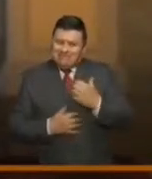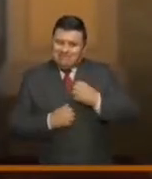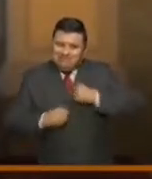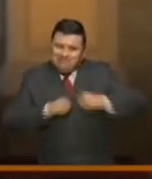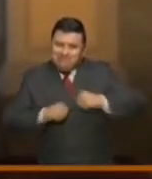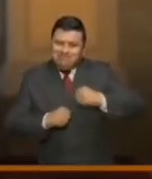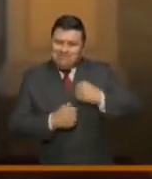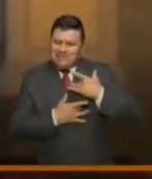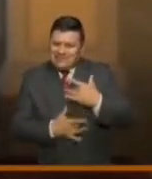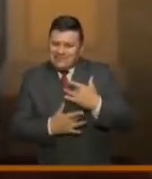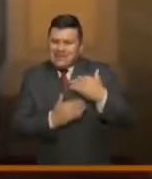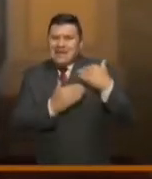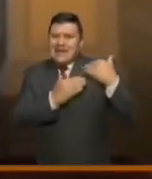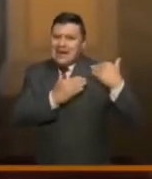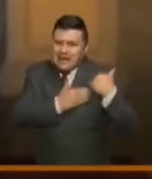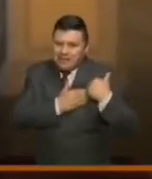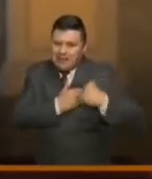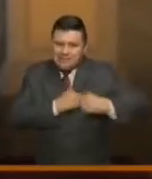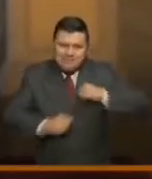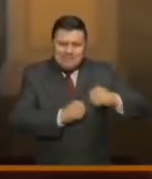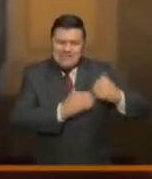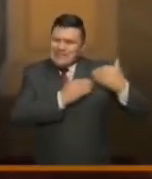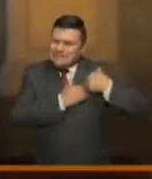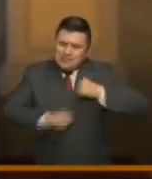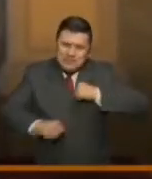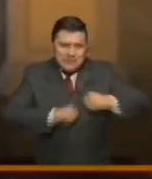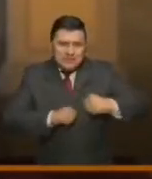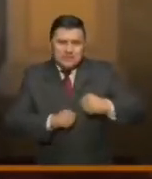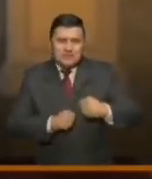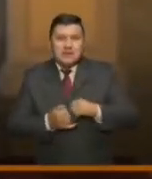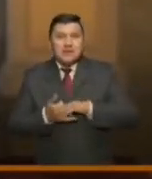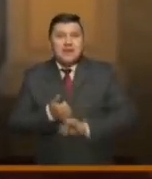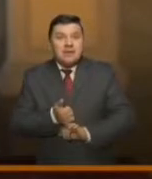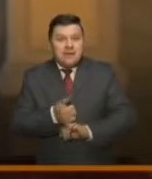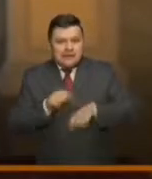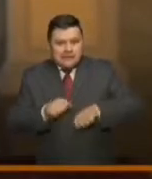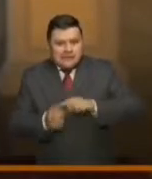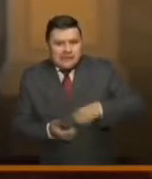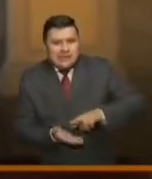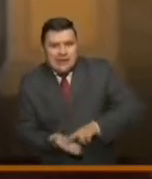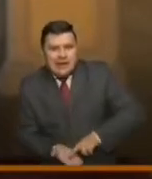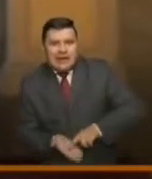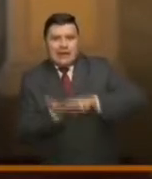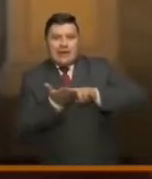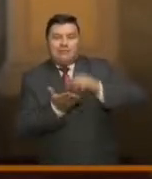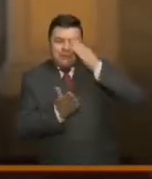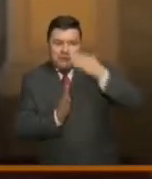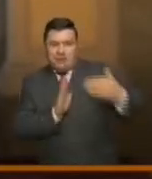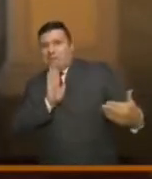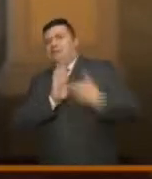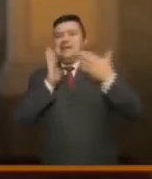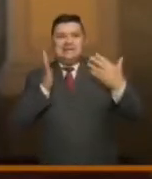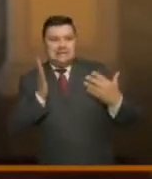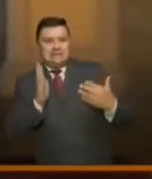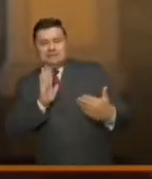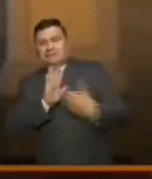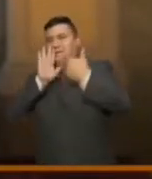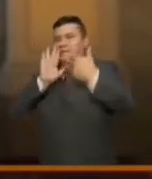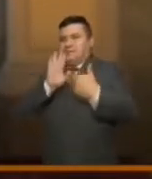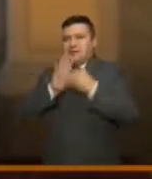de la responsabilidad con la que actuemos depende que podamos recuperarnos del golpe tremendo que está recibiendo